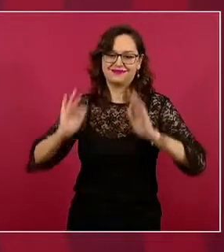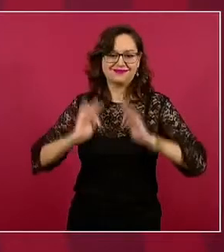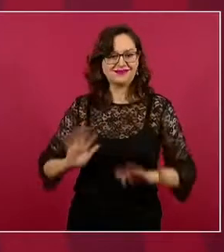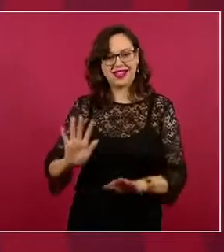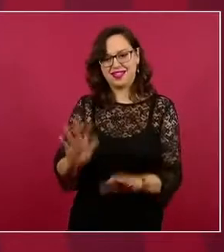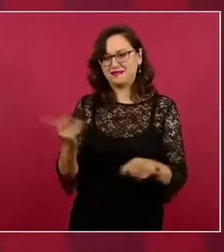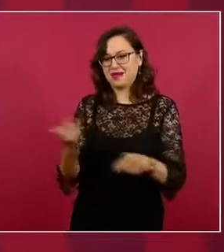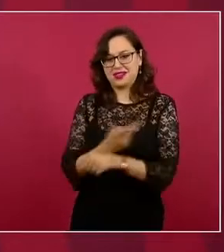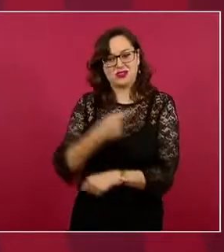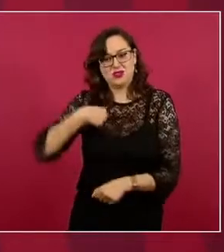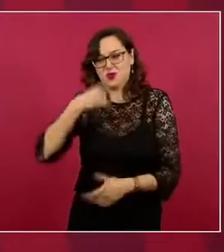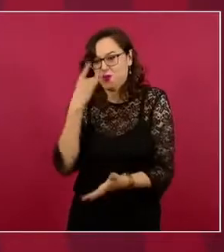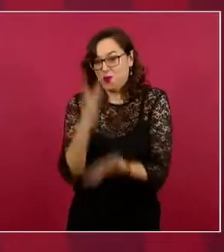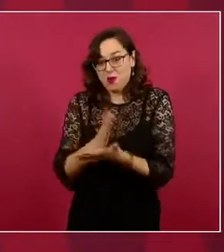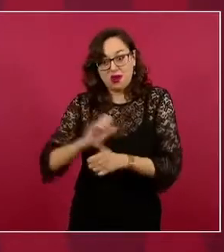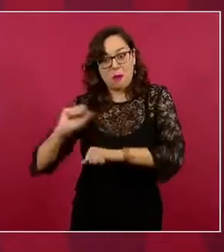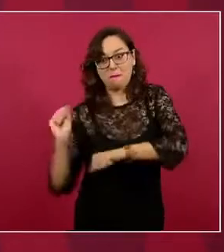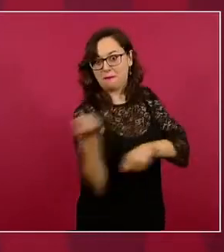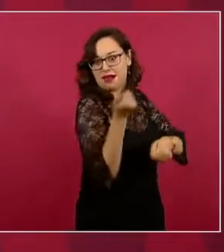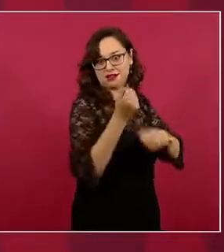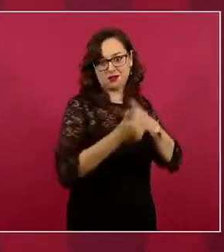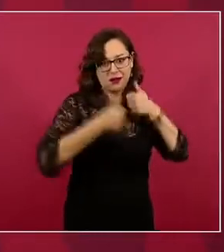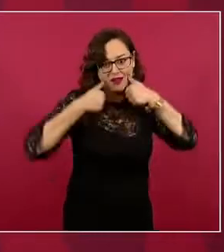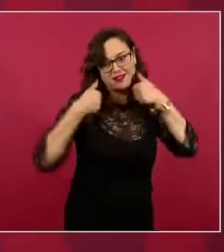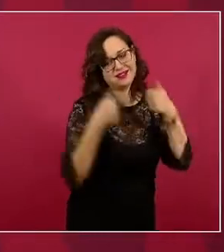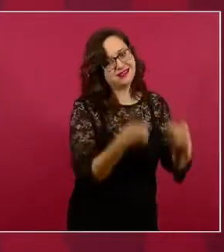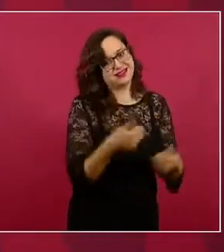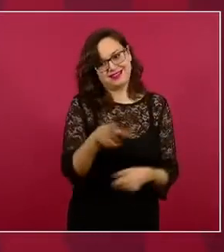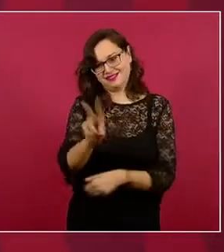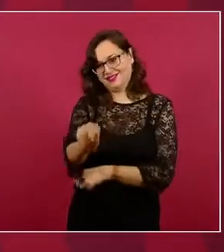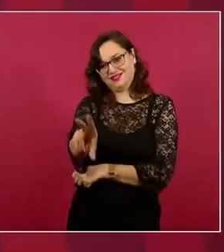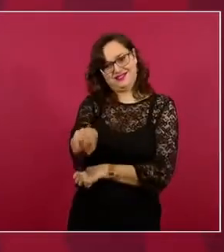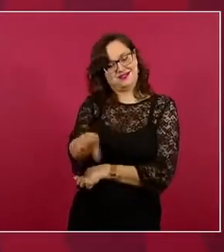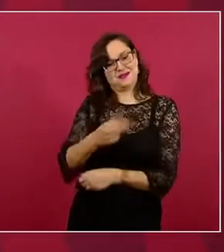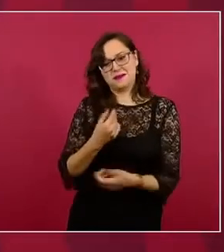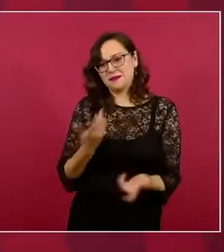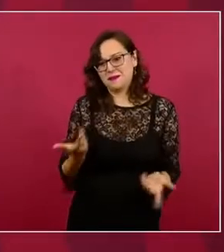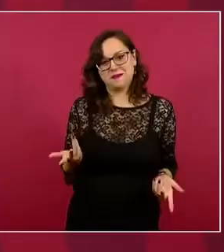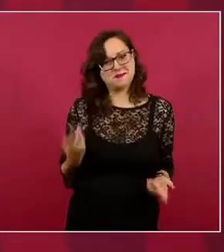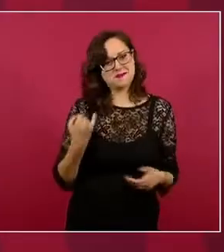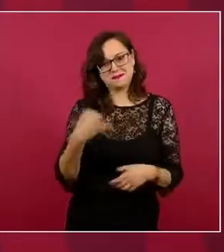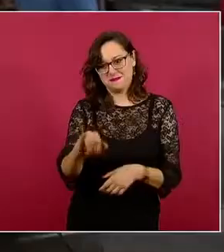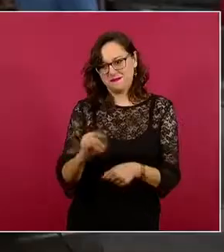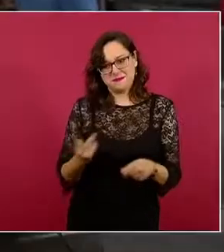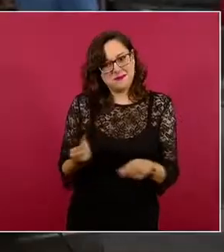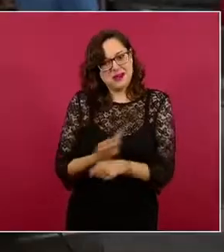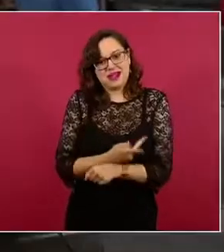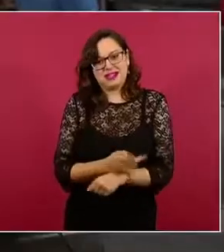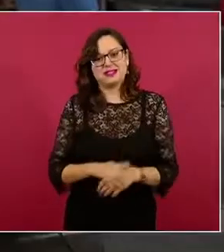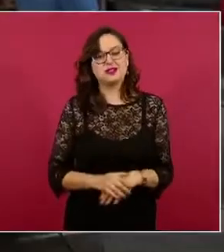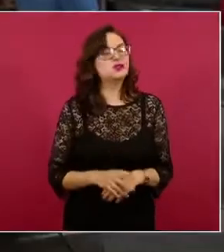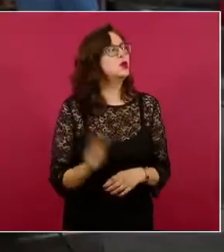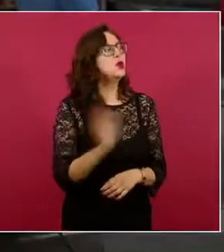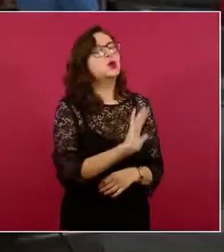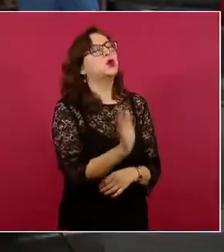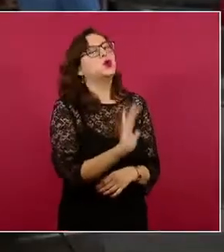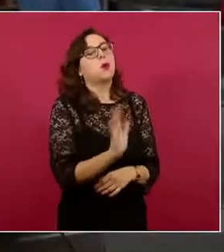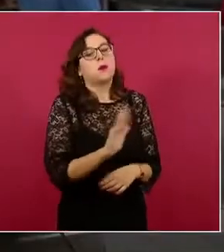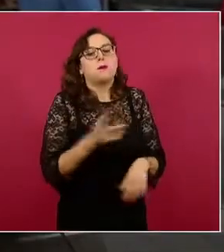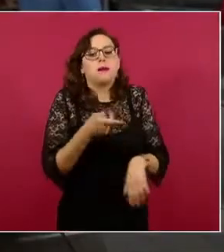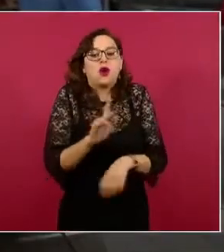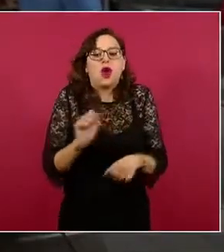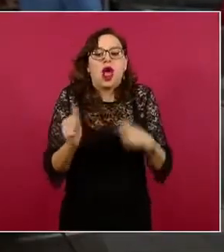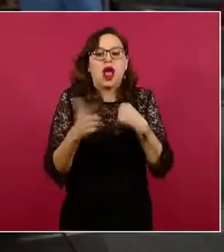pasaste. No, pero… O sea… No. No, pero me refiero a que si en algún momento usted le pudiera dar una atención,